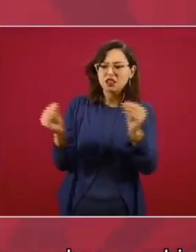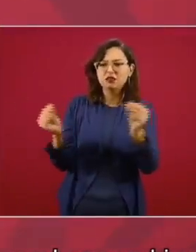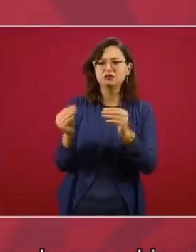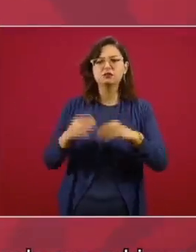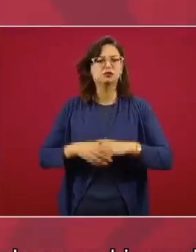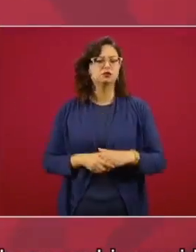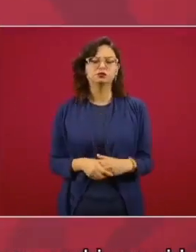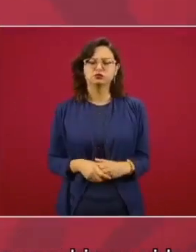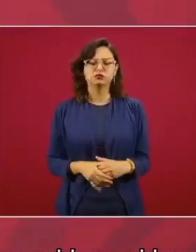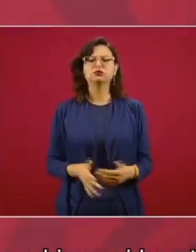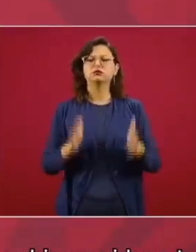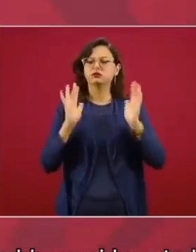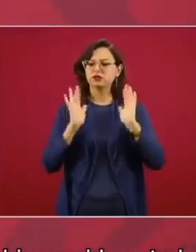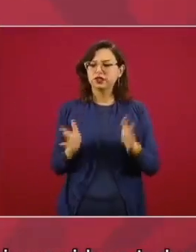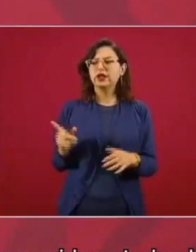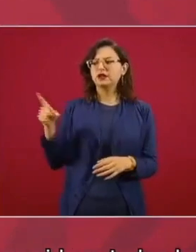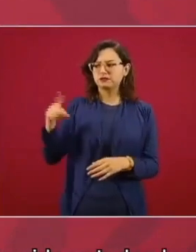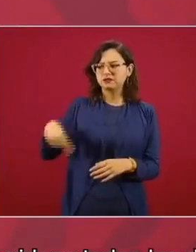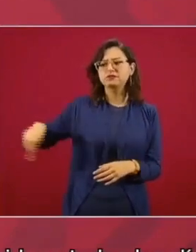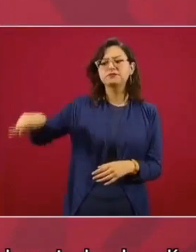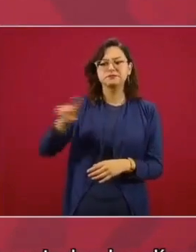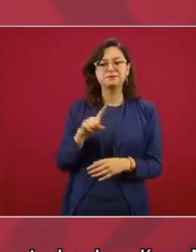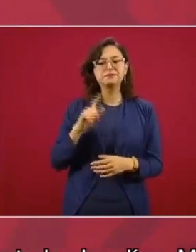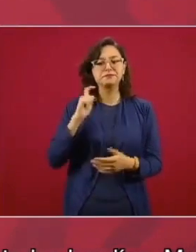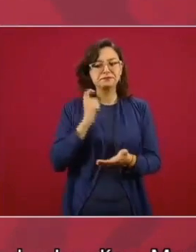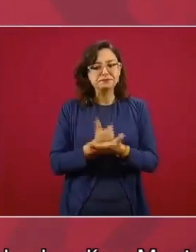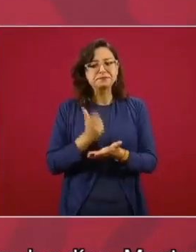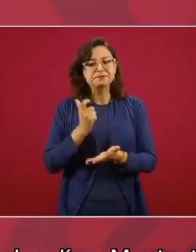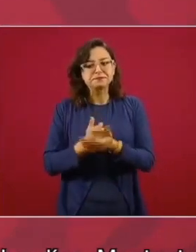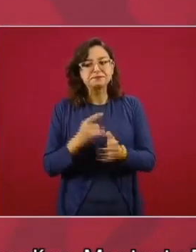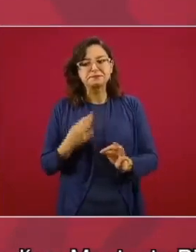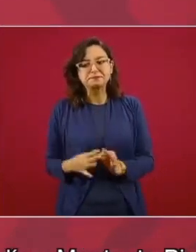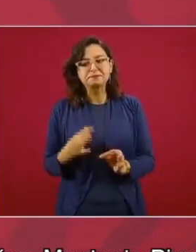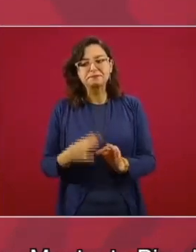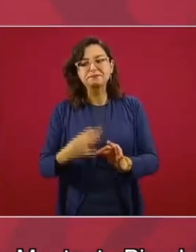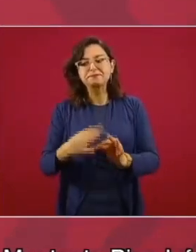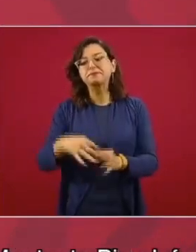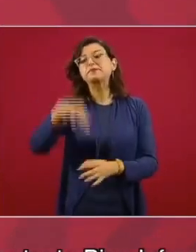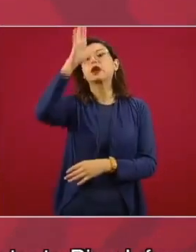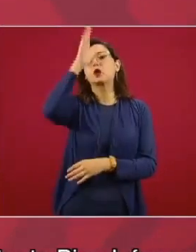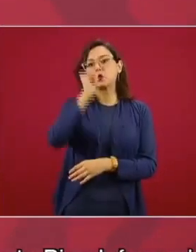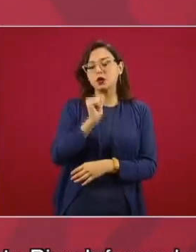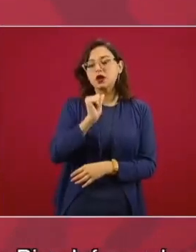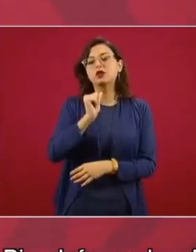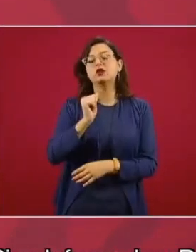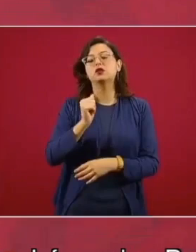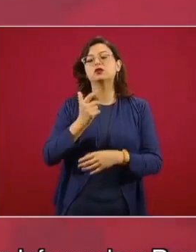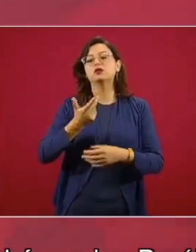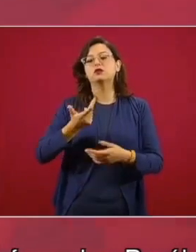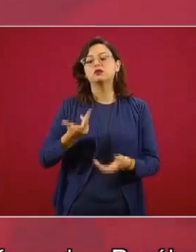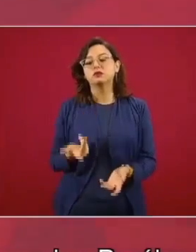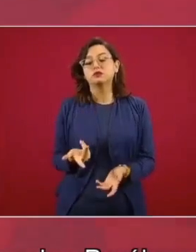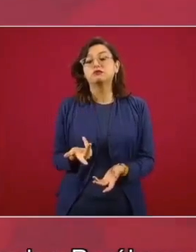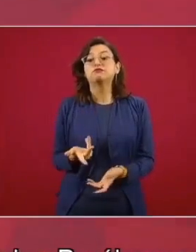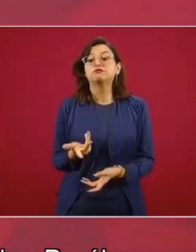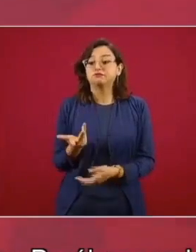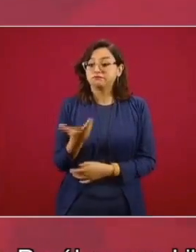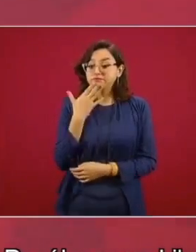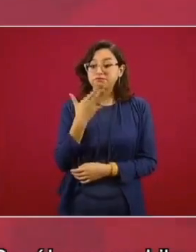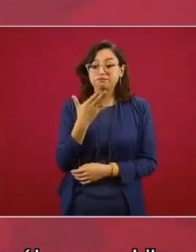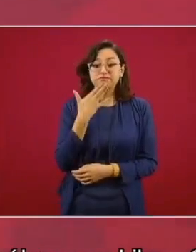ya están buscando llegar a acuerdos, llegar a arreglos, y qué